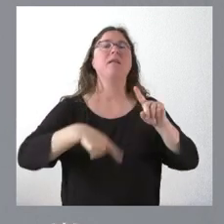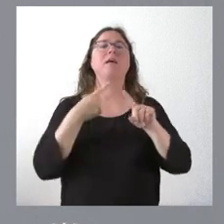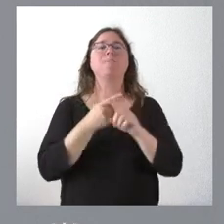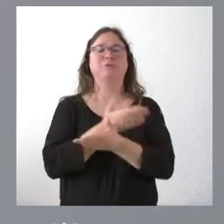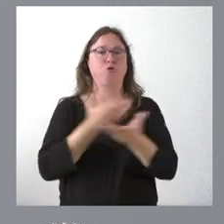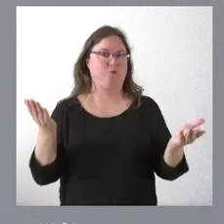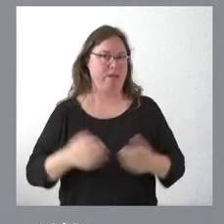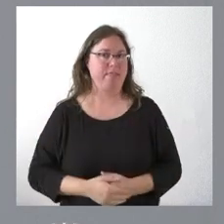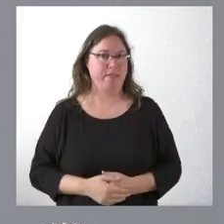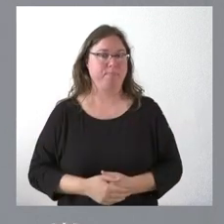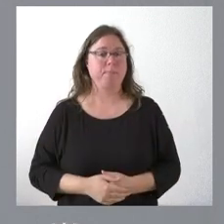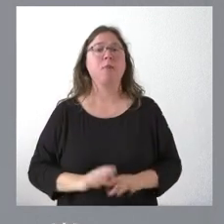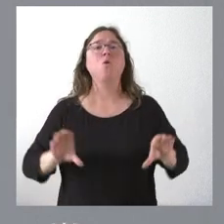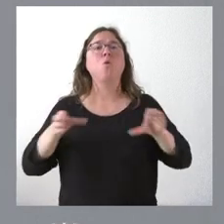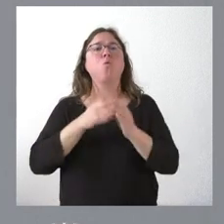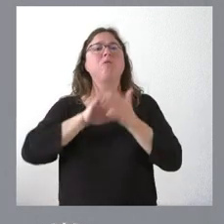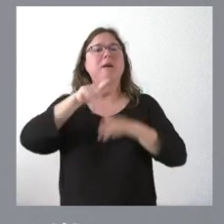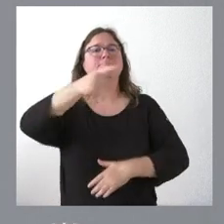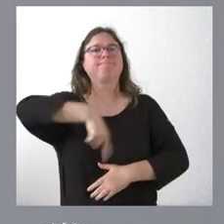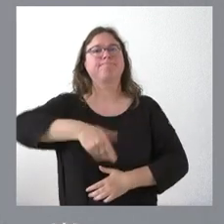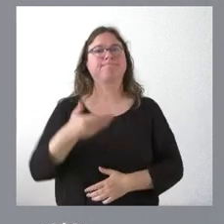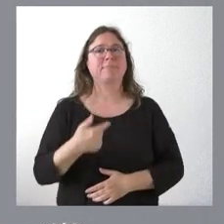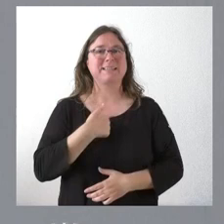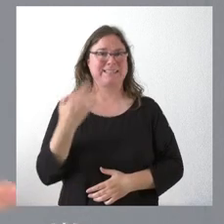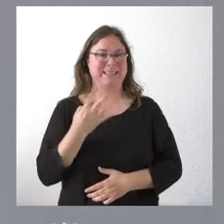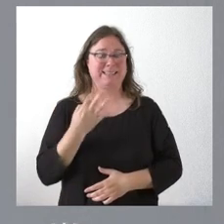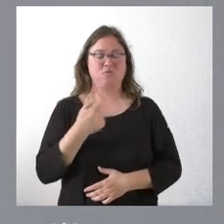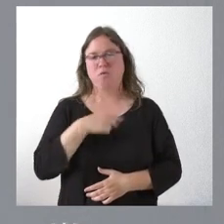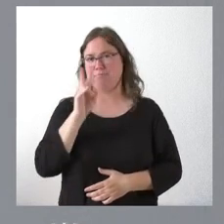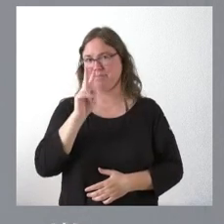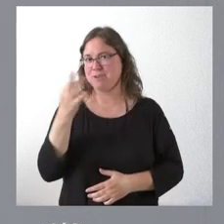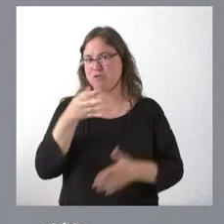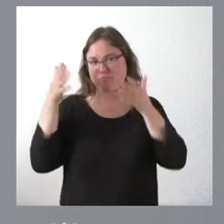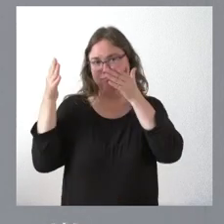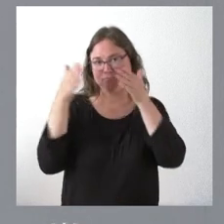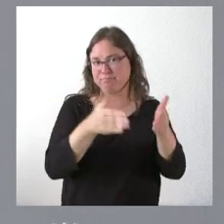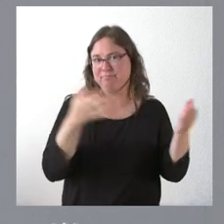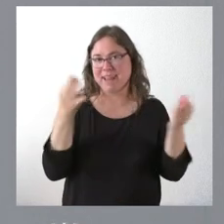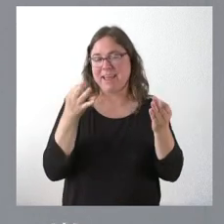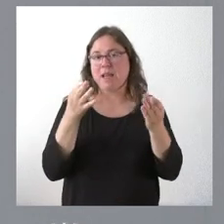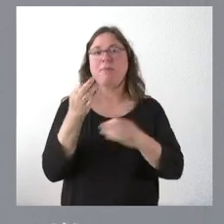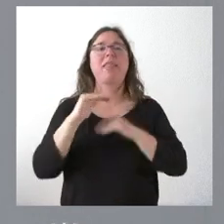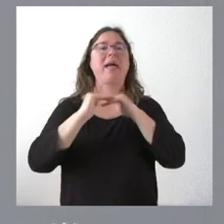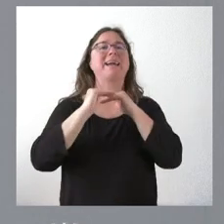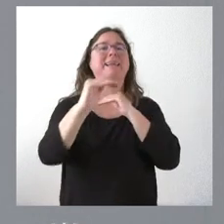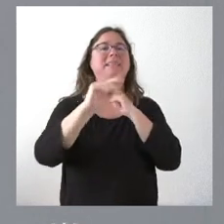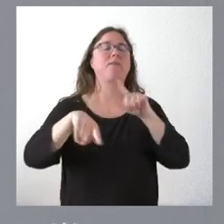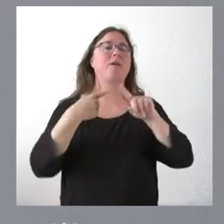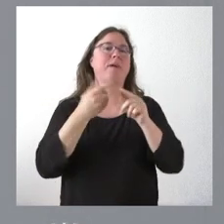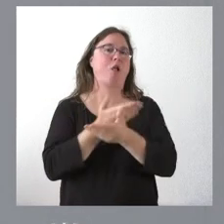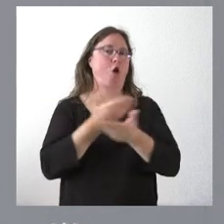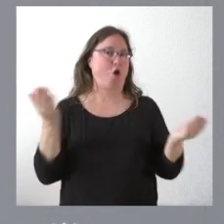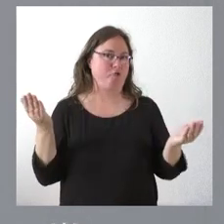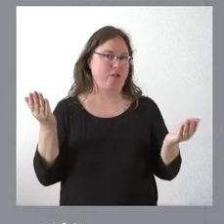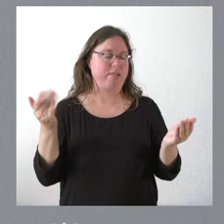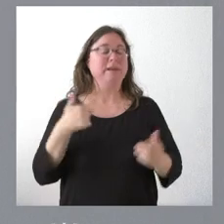confianza. Desde la Junta de Castilla y León, en lo que nos corresponde, ya ven ustedes que nos centramos fundamentalmente en favorecer la estabilidad y la confianza. Por supuesto